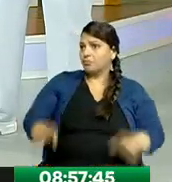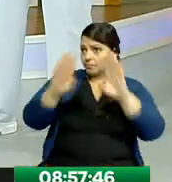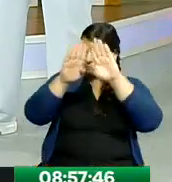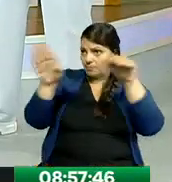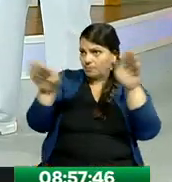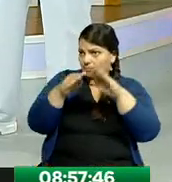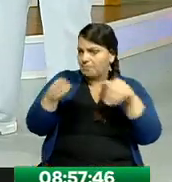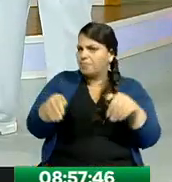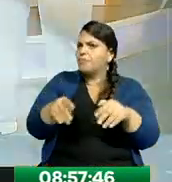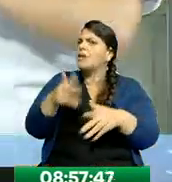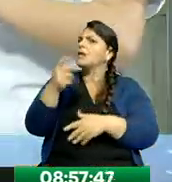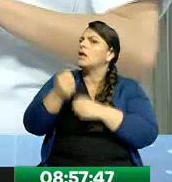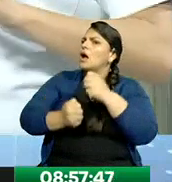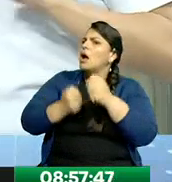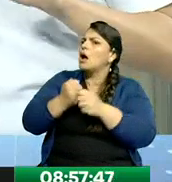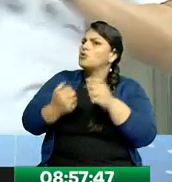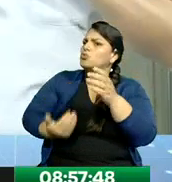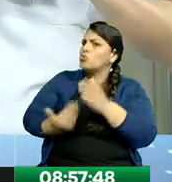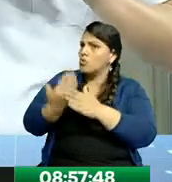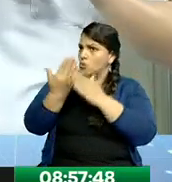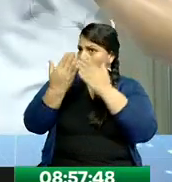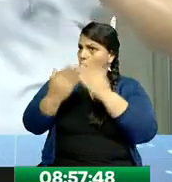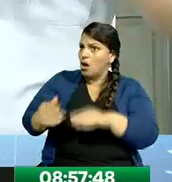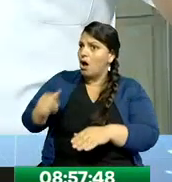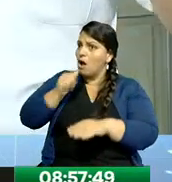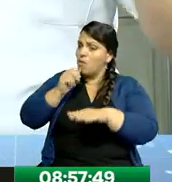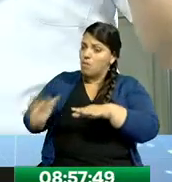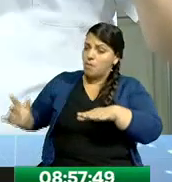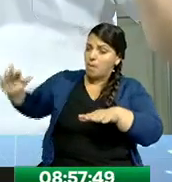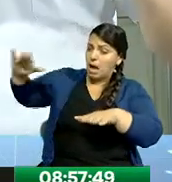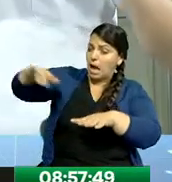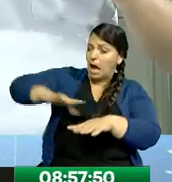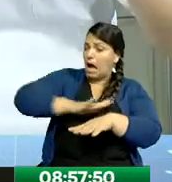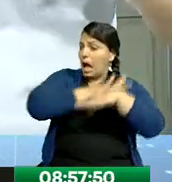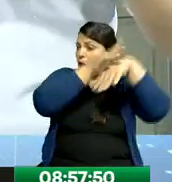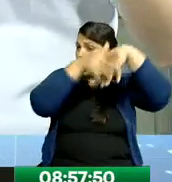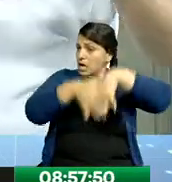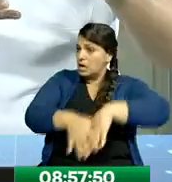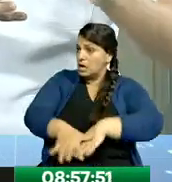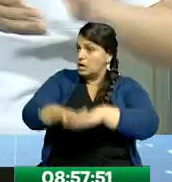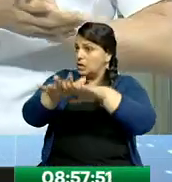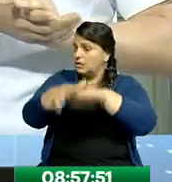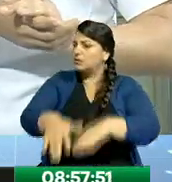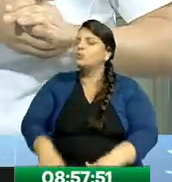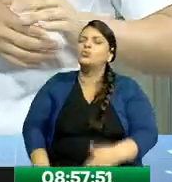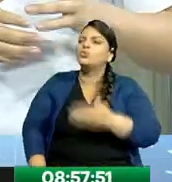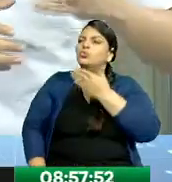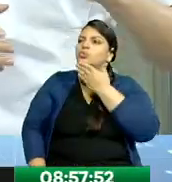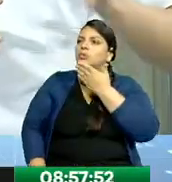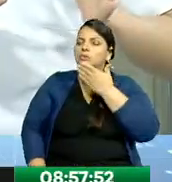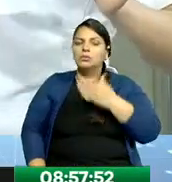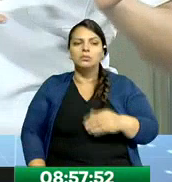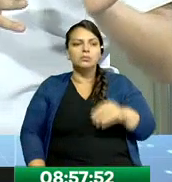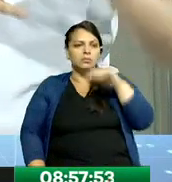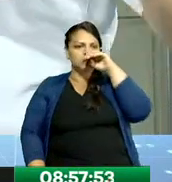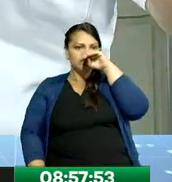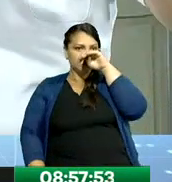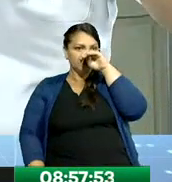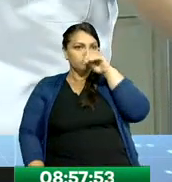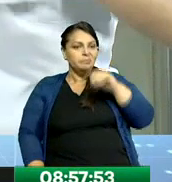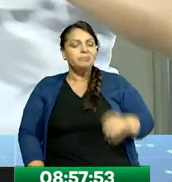Nuevo, es bueno que me haga esa pregunta para tener en cuenta cómo fue las condiciones del borde costero ahora. Y realmente, a pesar que hubo